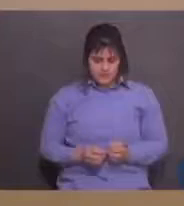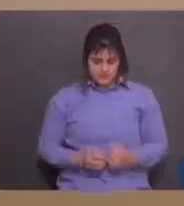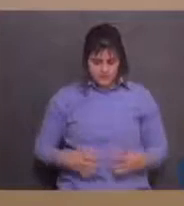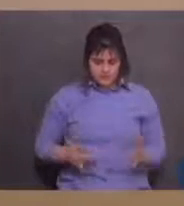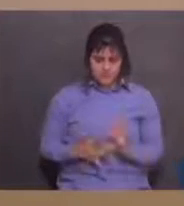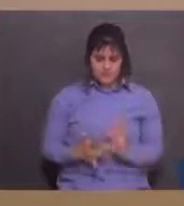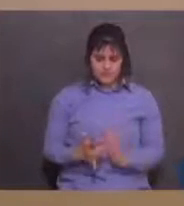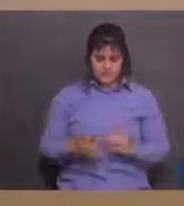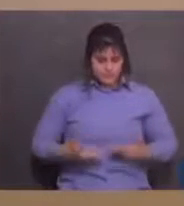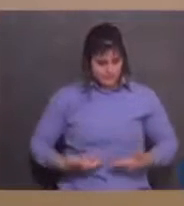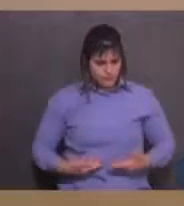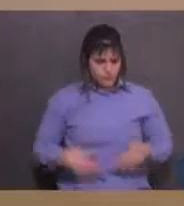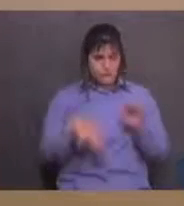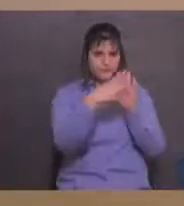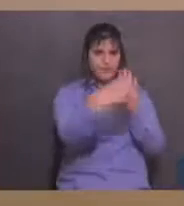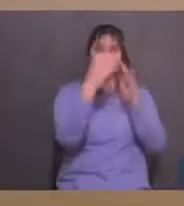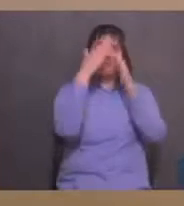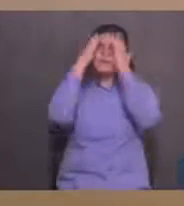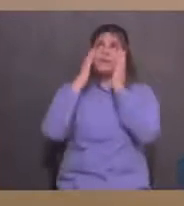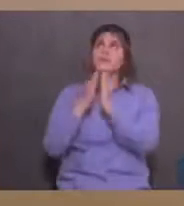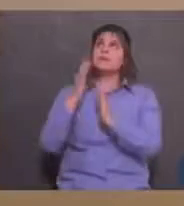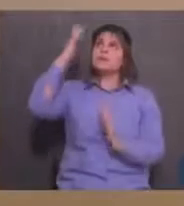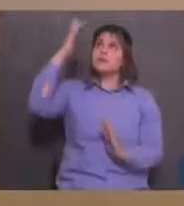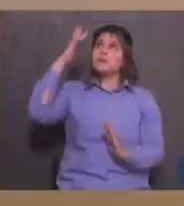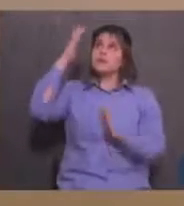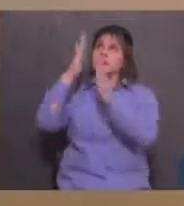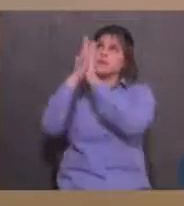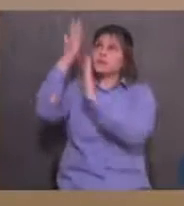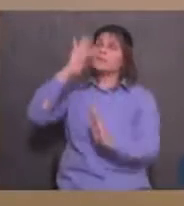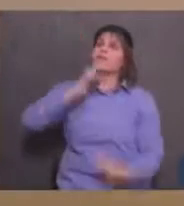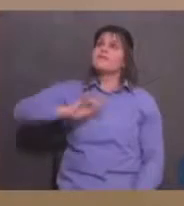fruto de tu vientre, Jesús.